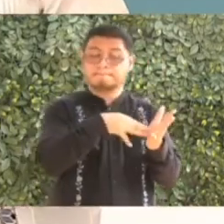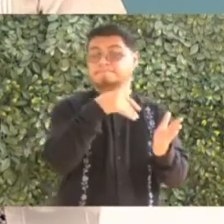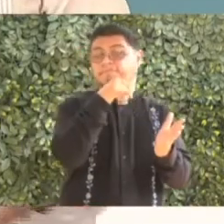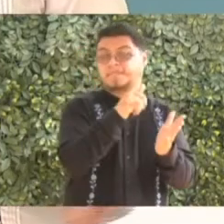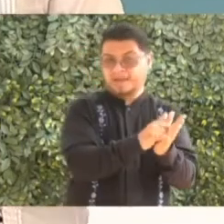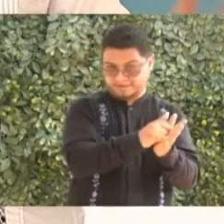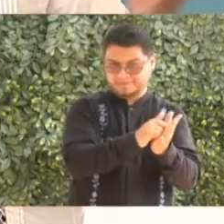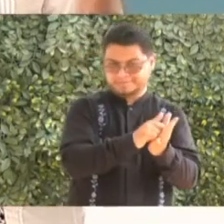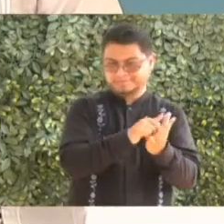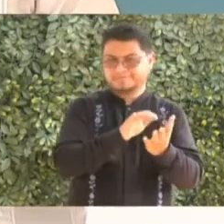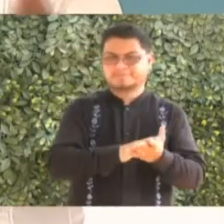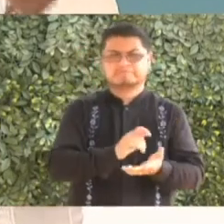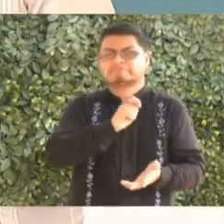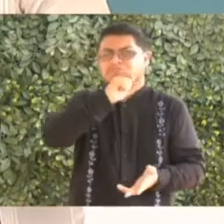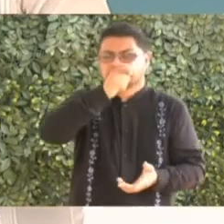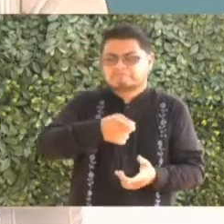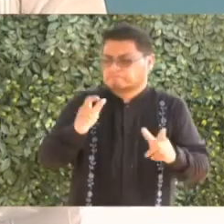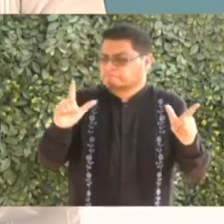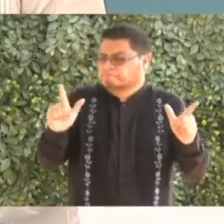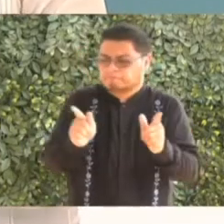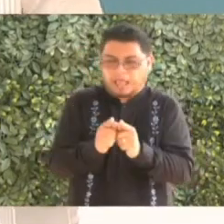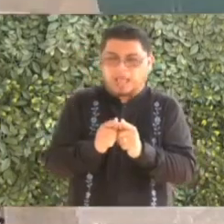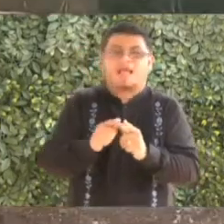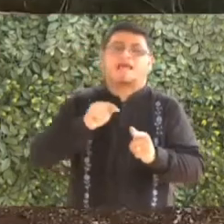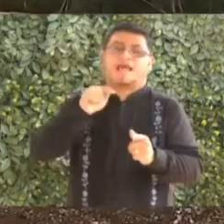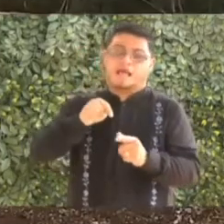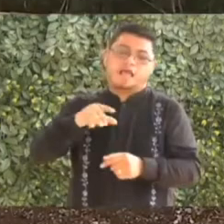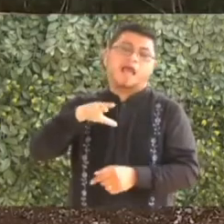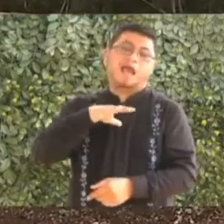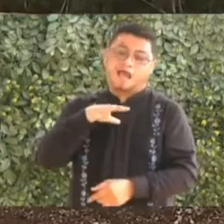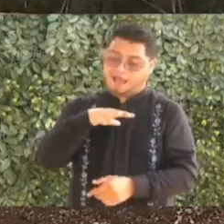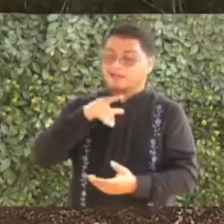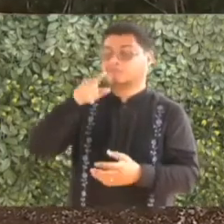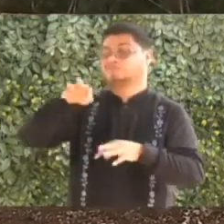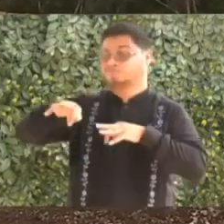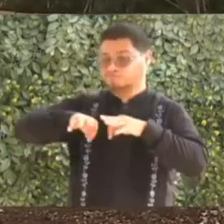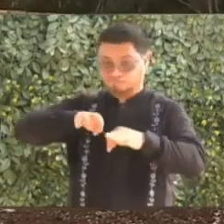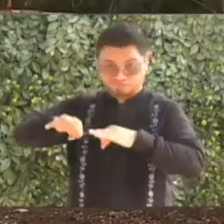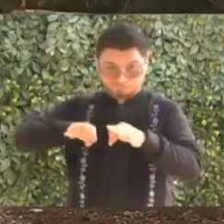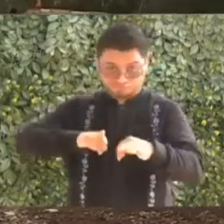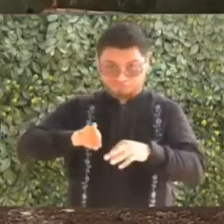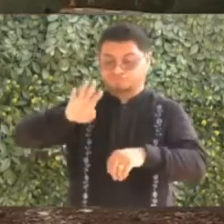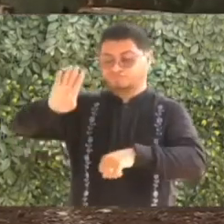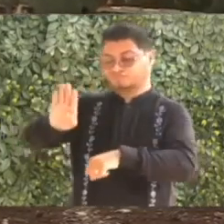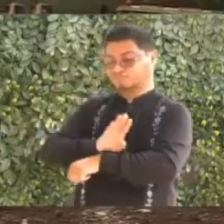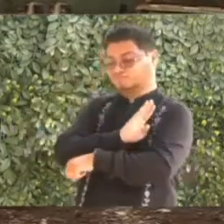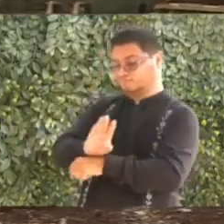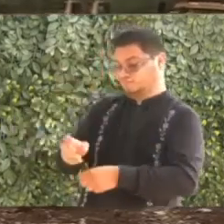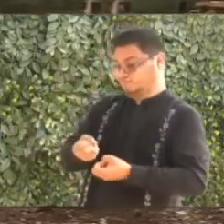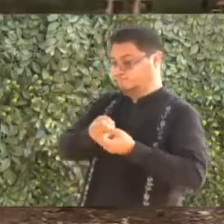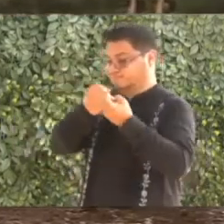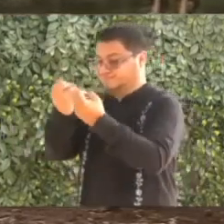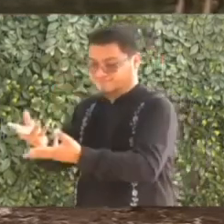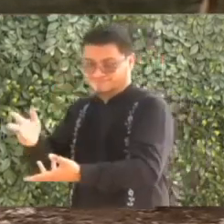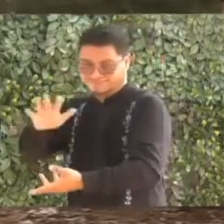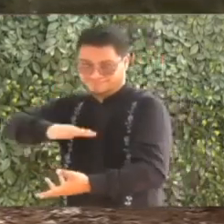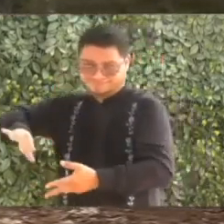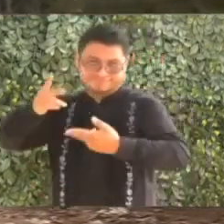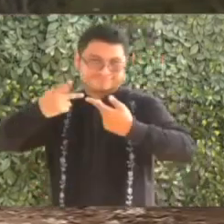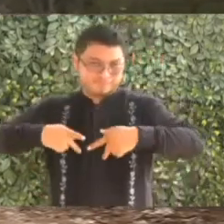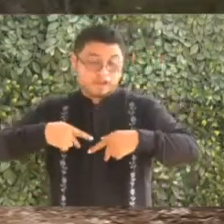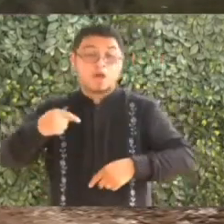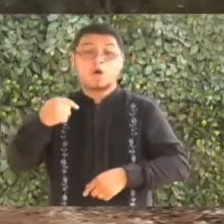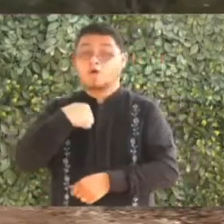traduce en empleos y se traduce en bienestar. Yo voy a